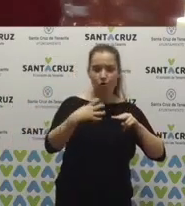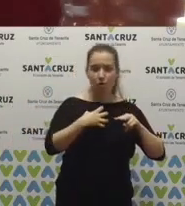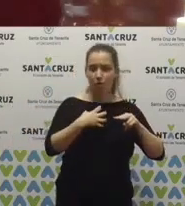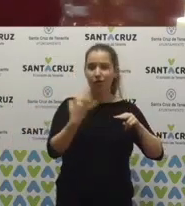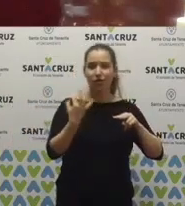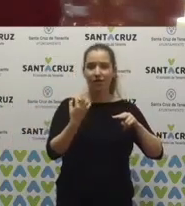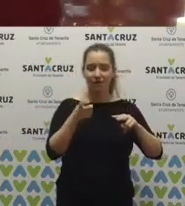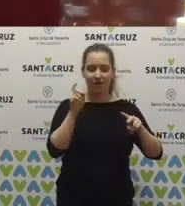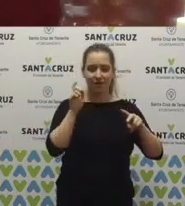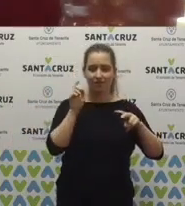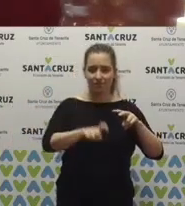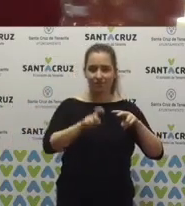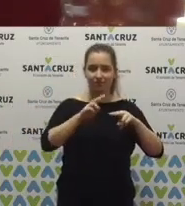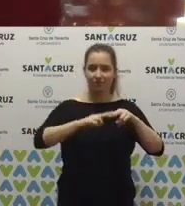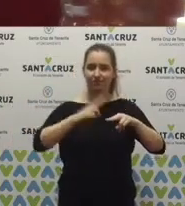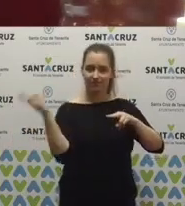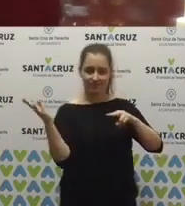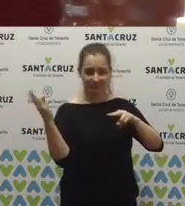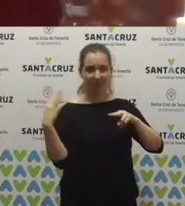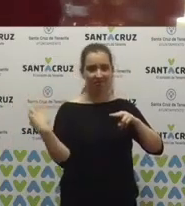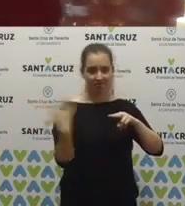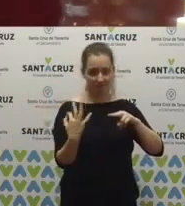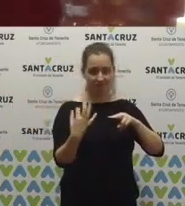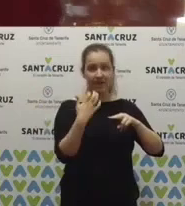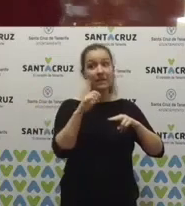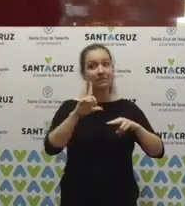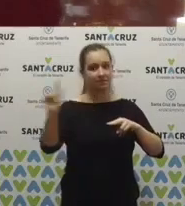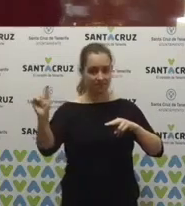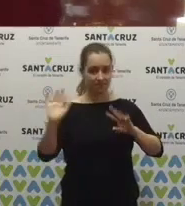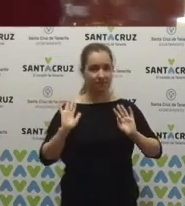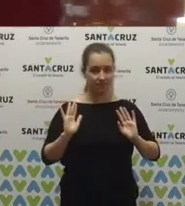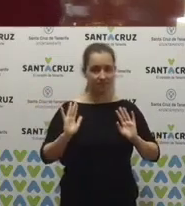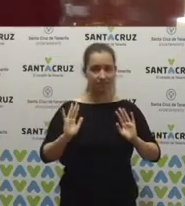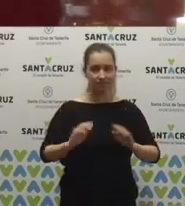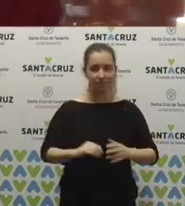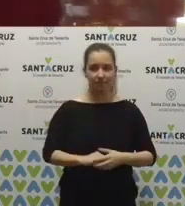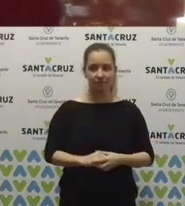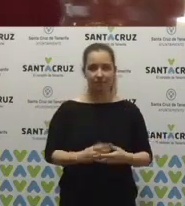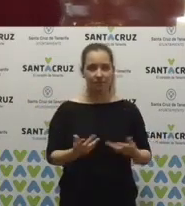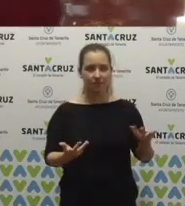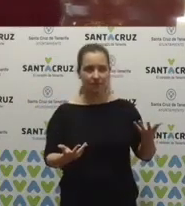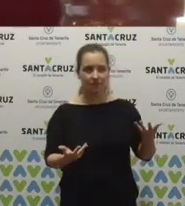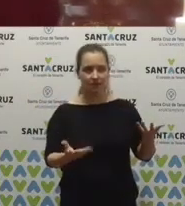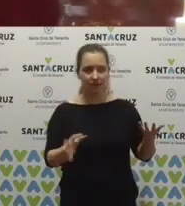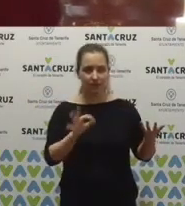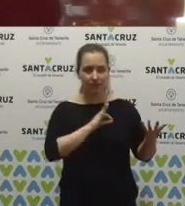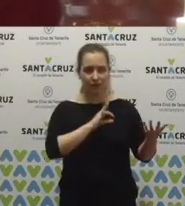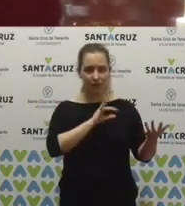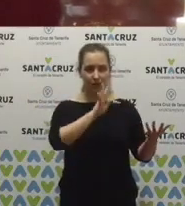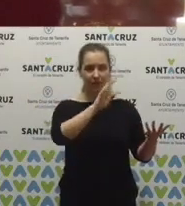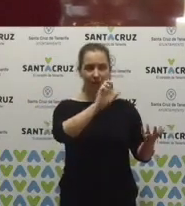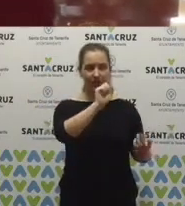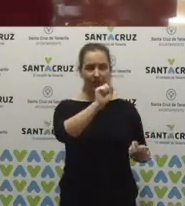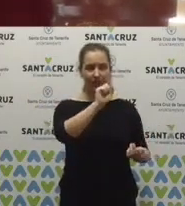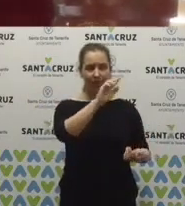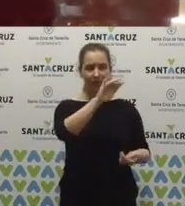salir de la sala e el señor te dice